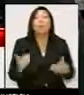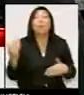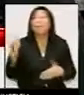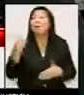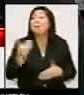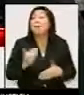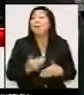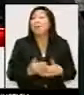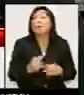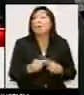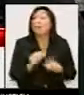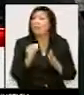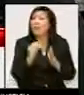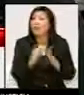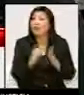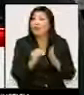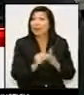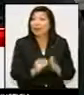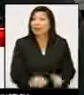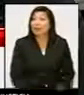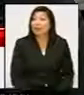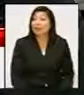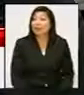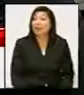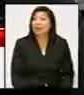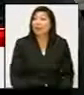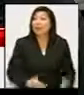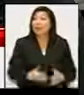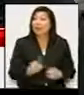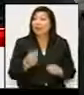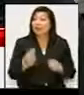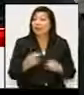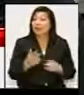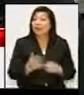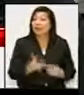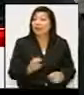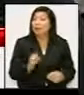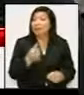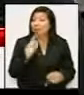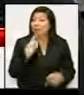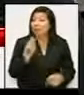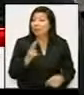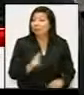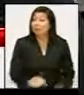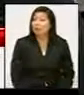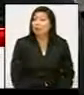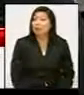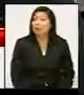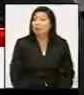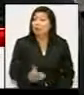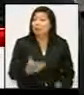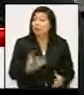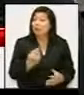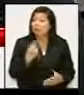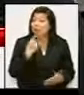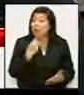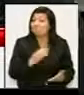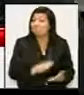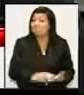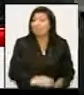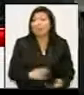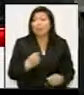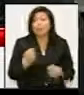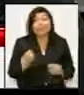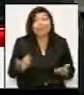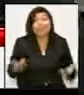en varios puntos del recorrido del tren. Pues, si no me subes, no pasa el tren. ¿Y quiénes se perjudican? Los